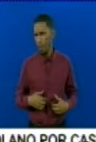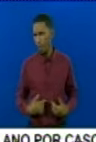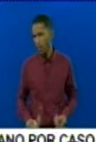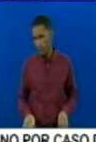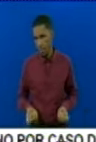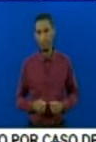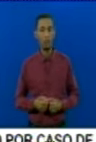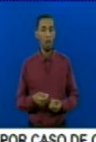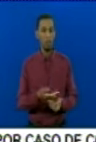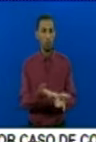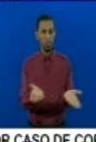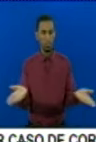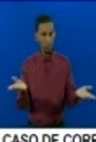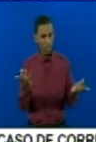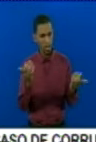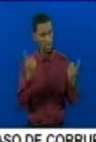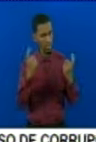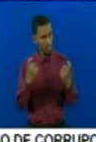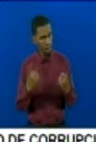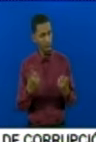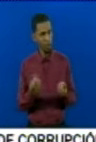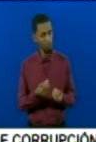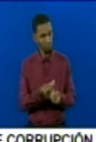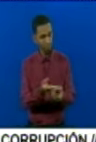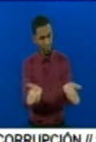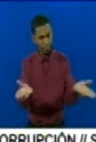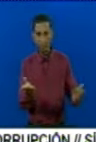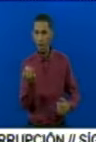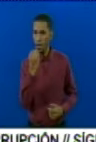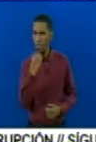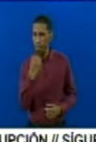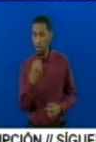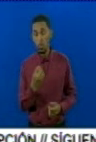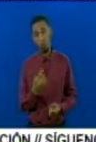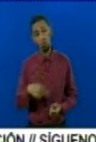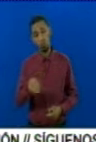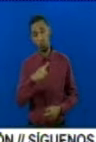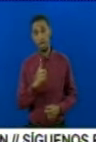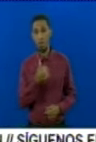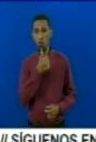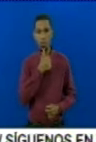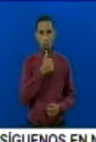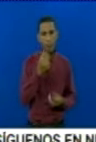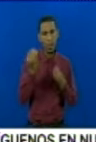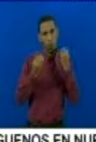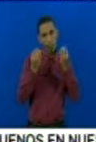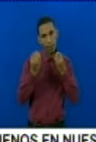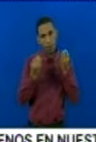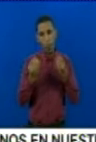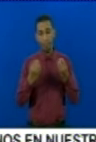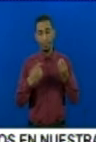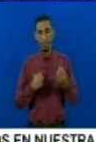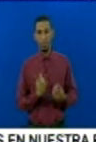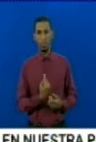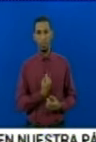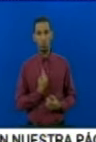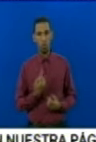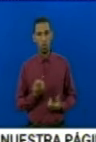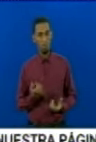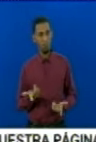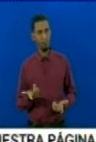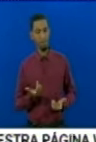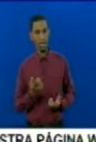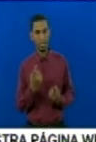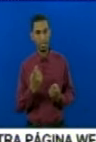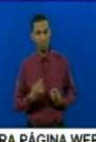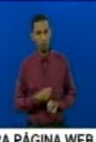con la urgencia, con la necesidad también expresada en estas inquietudes de nuestro pueblo, y no se hizo esperar, como siempre pasa aquí en nuestro